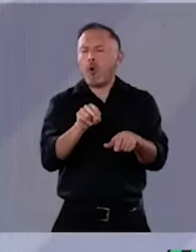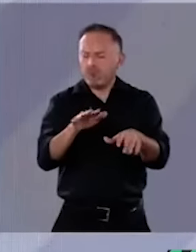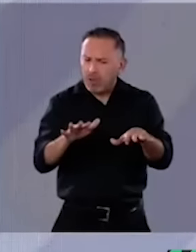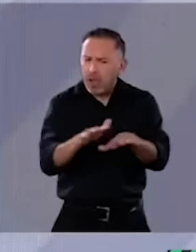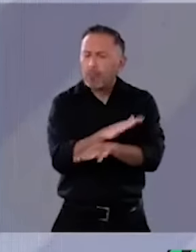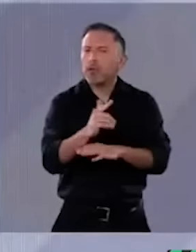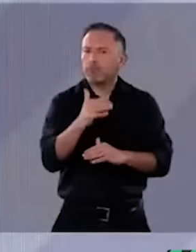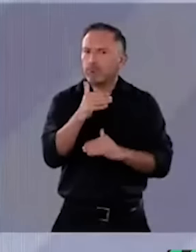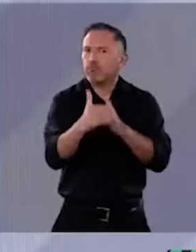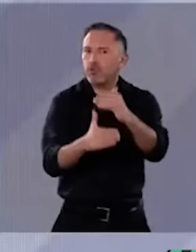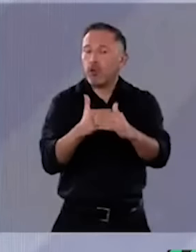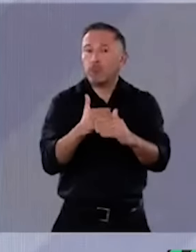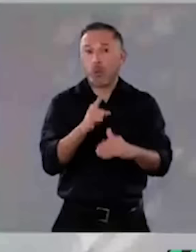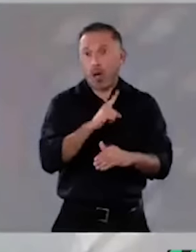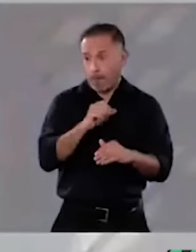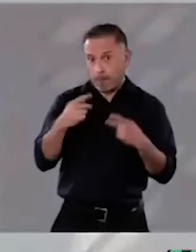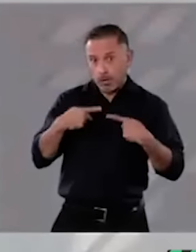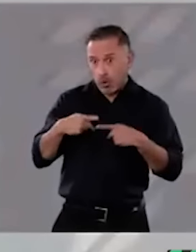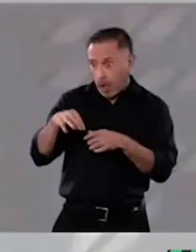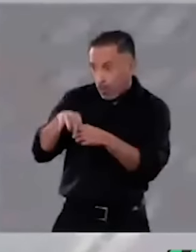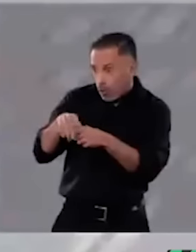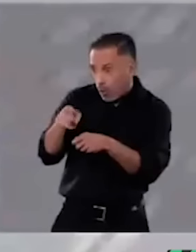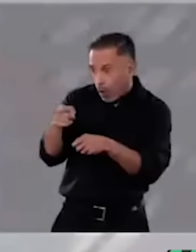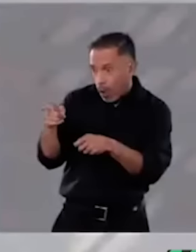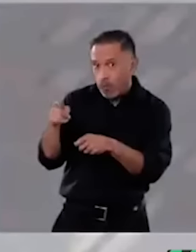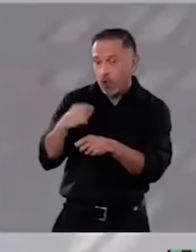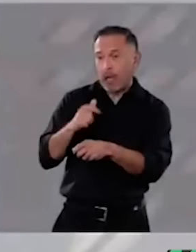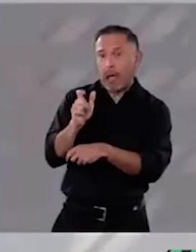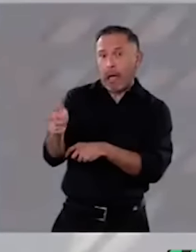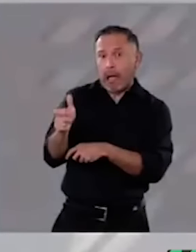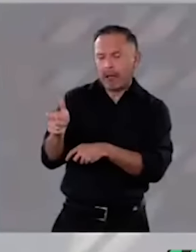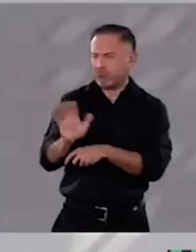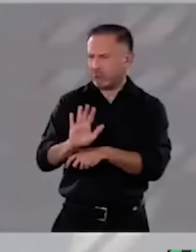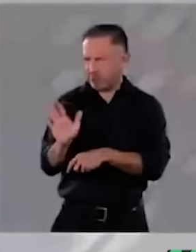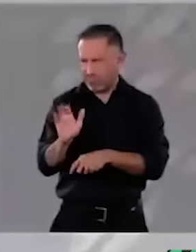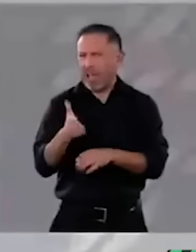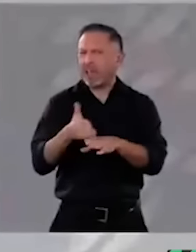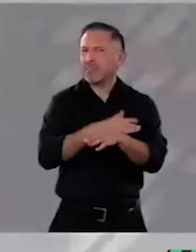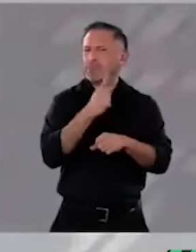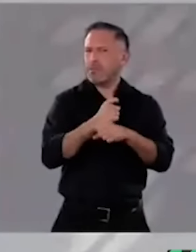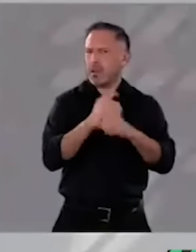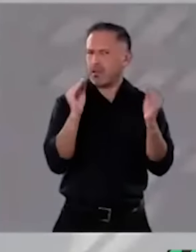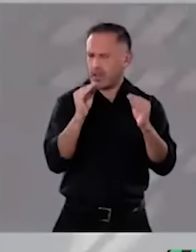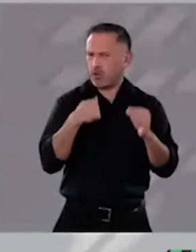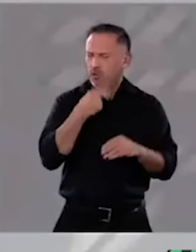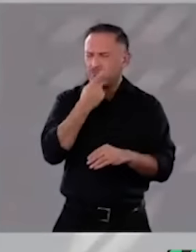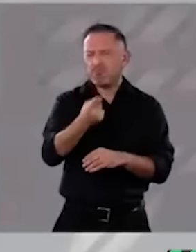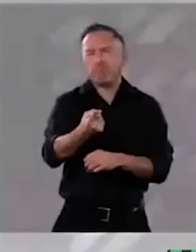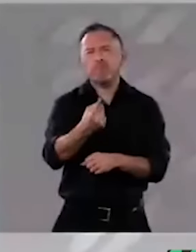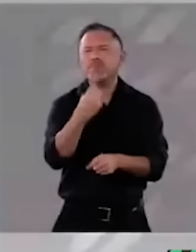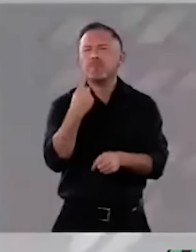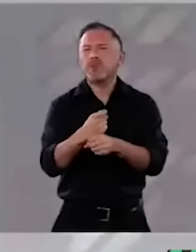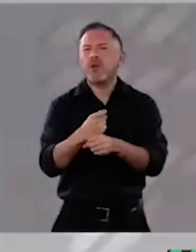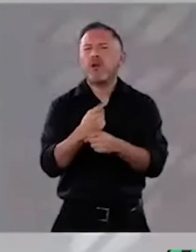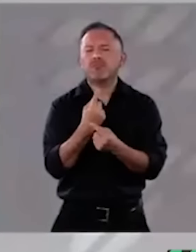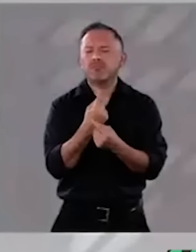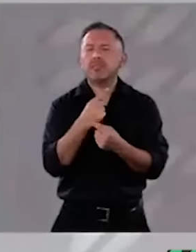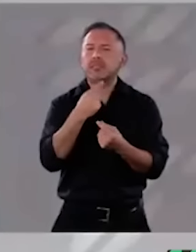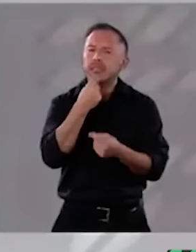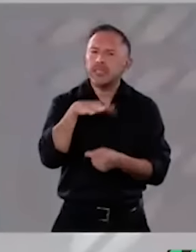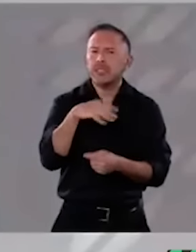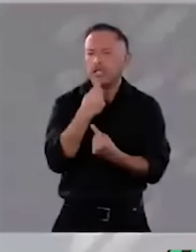nada más a las personas que votan. Desde el primer debate he dicho que por el bien de todas y de todos, primero debemos de poner a las niñas y a los niños.